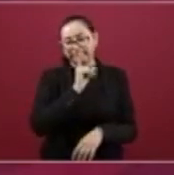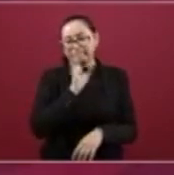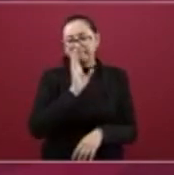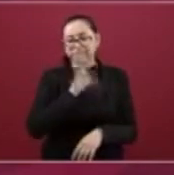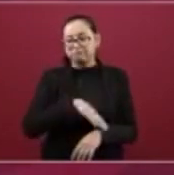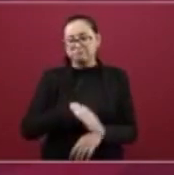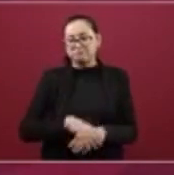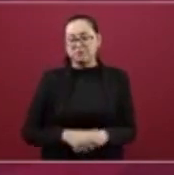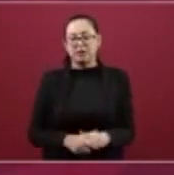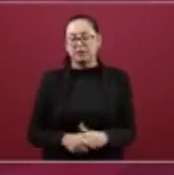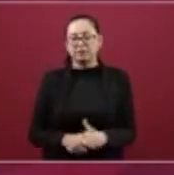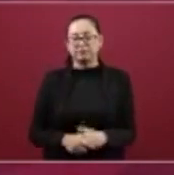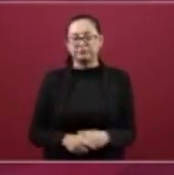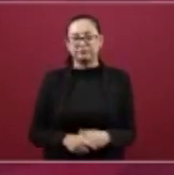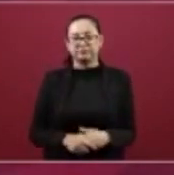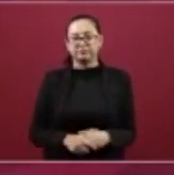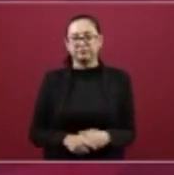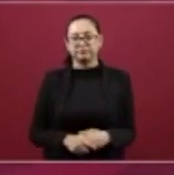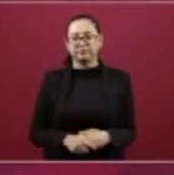Que no haya